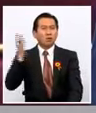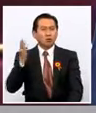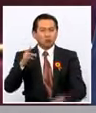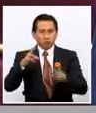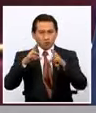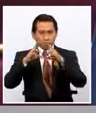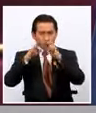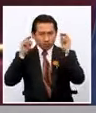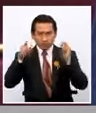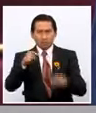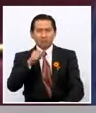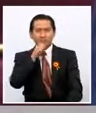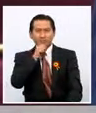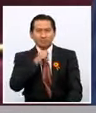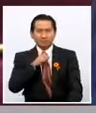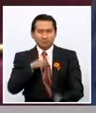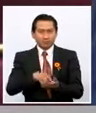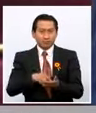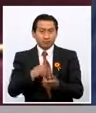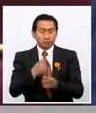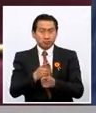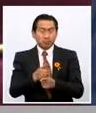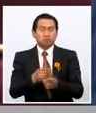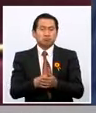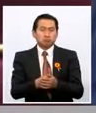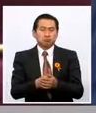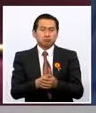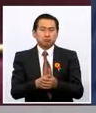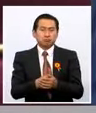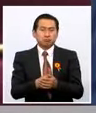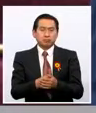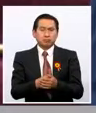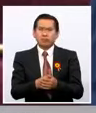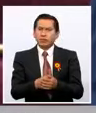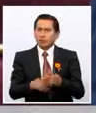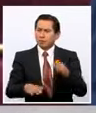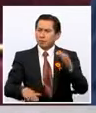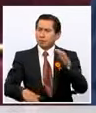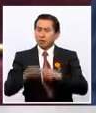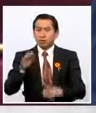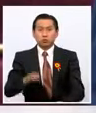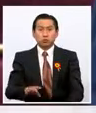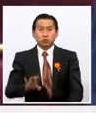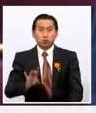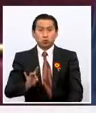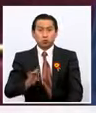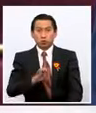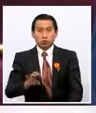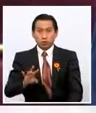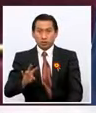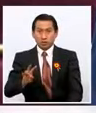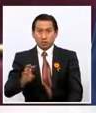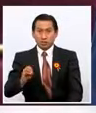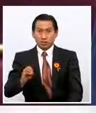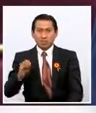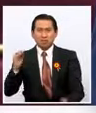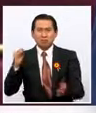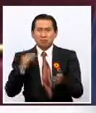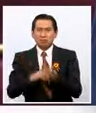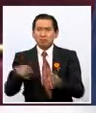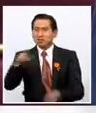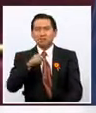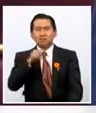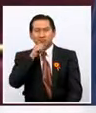jubilación de la renta dignidad más de 870.000 personas de la tercera edad